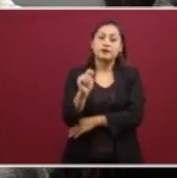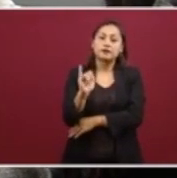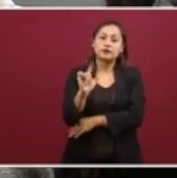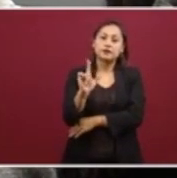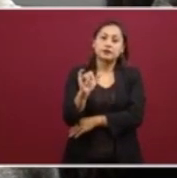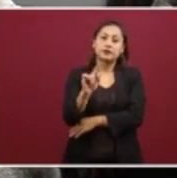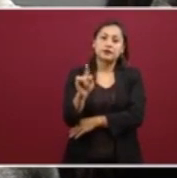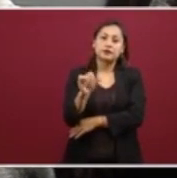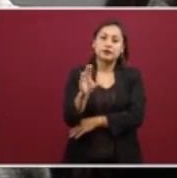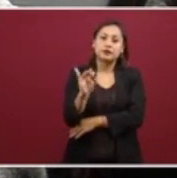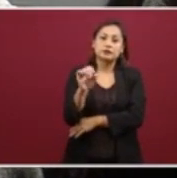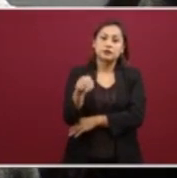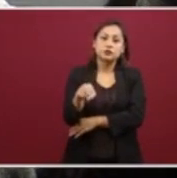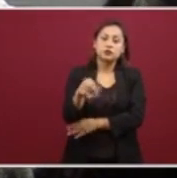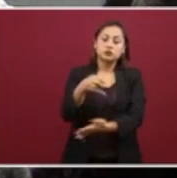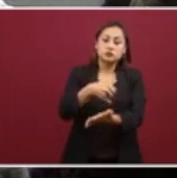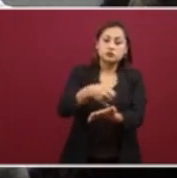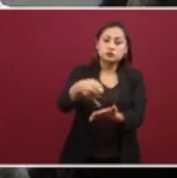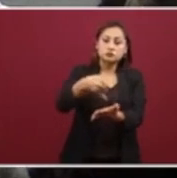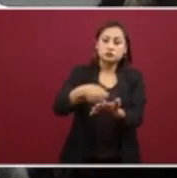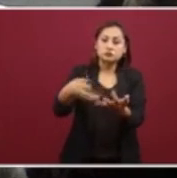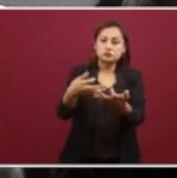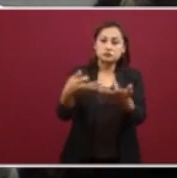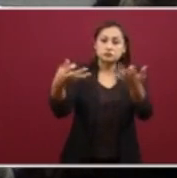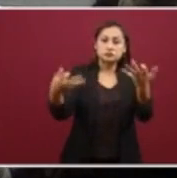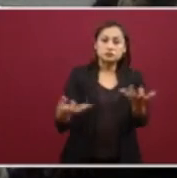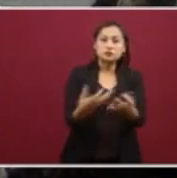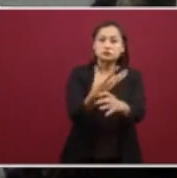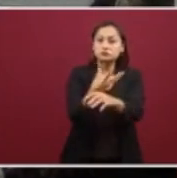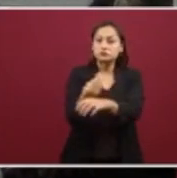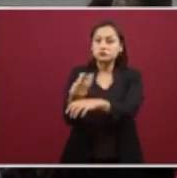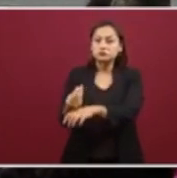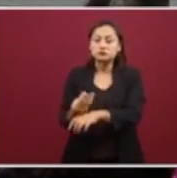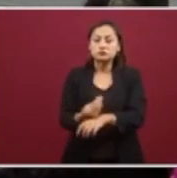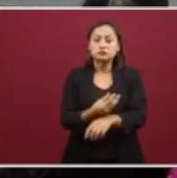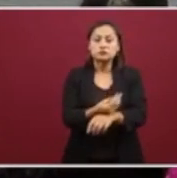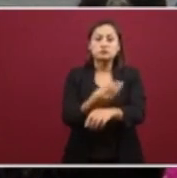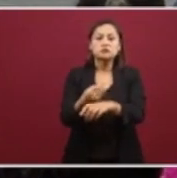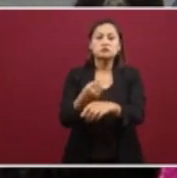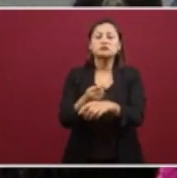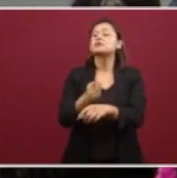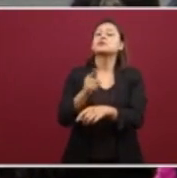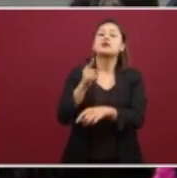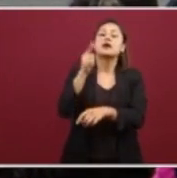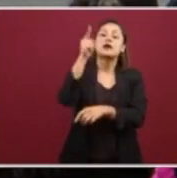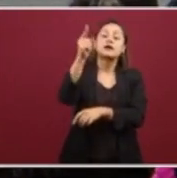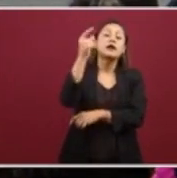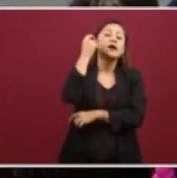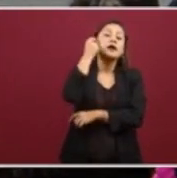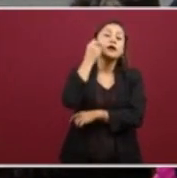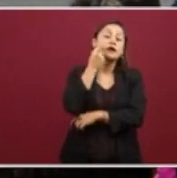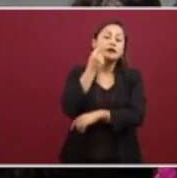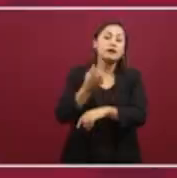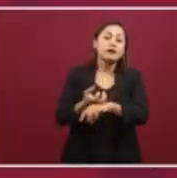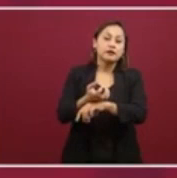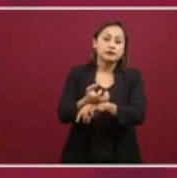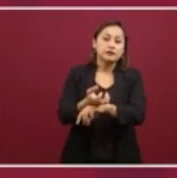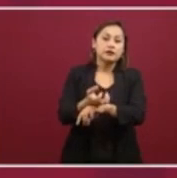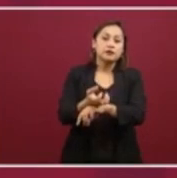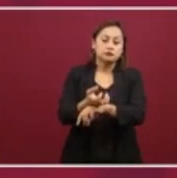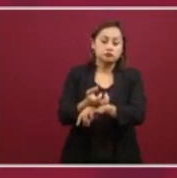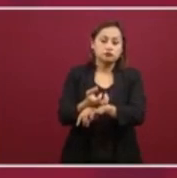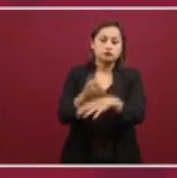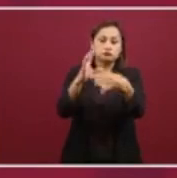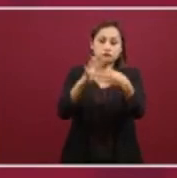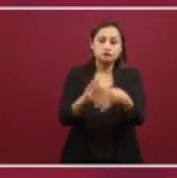de tierras, de suelos en el estado de Guerrero. Les explico en